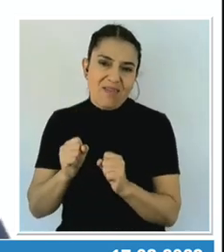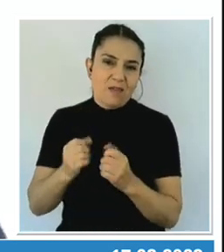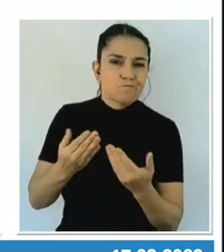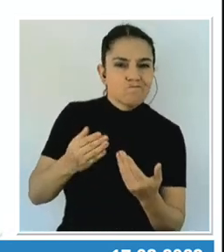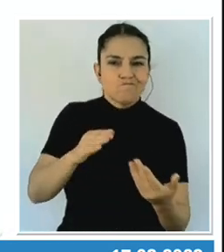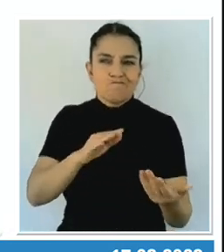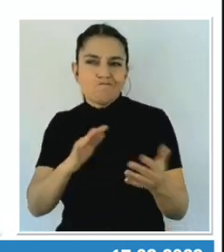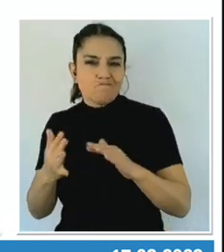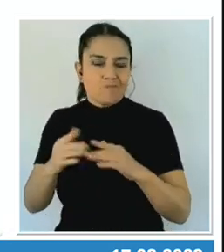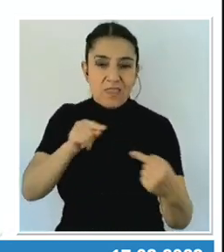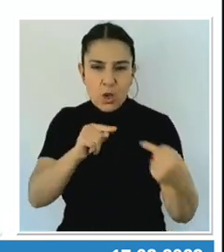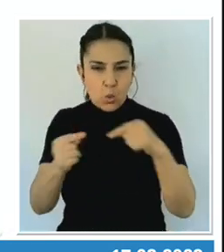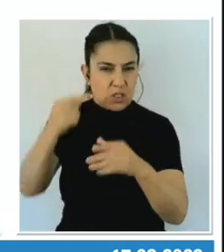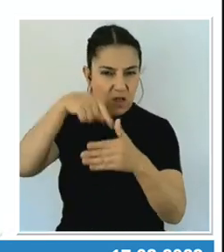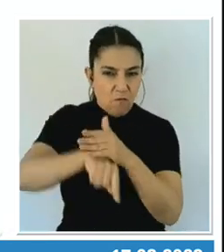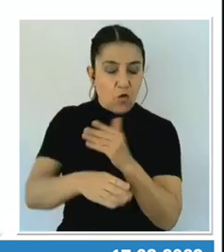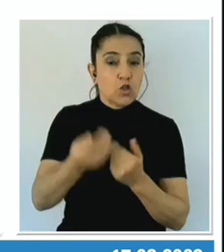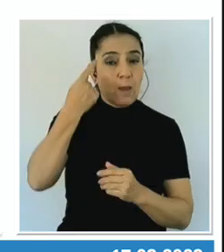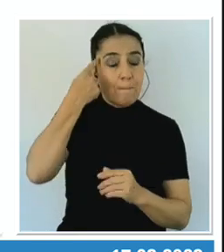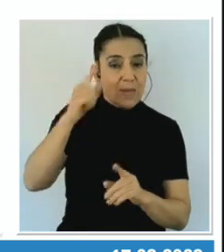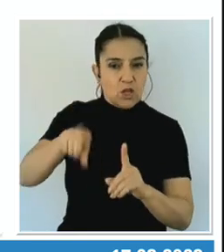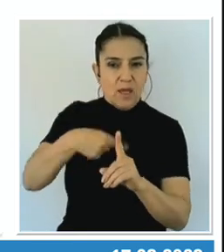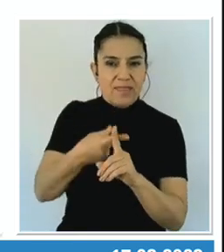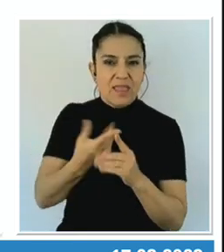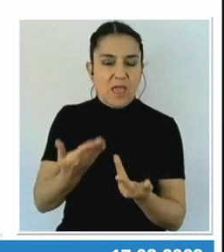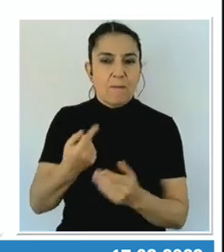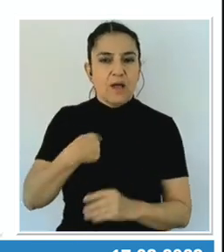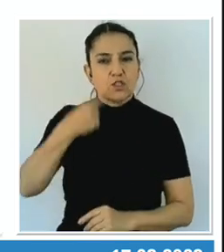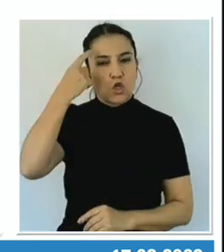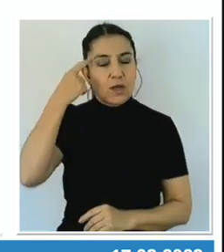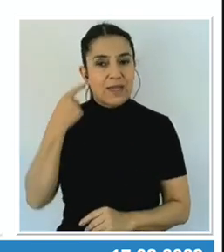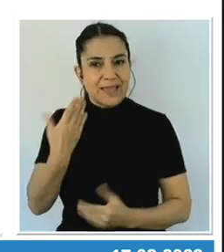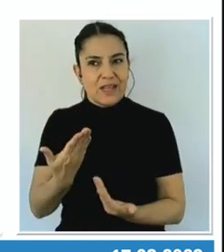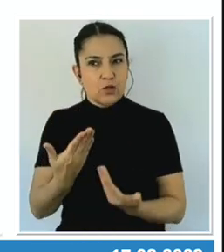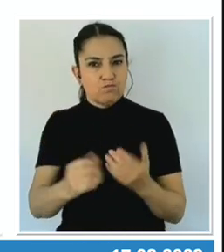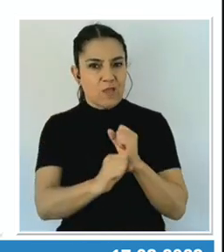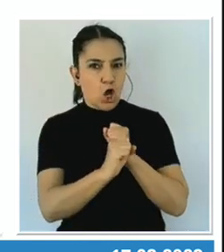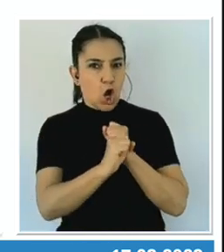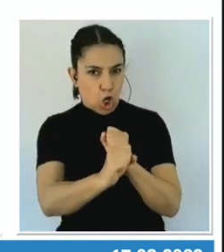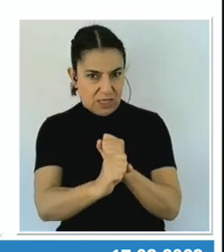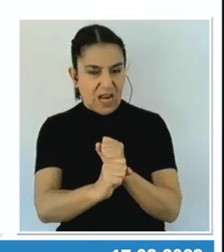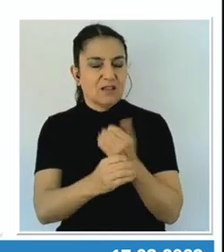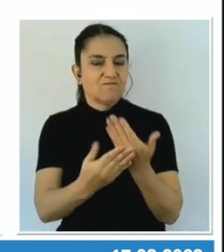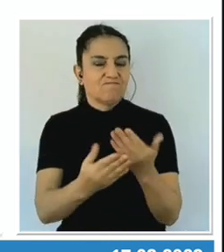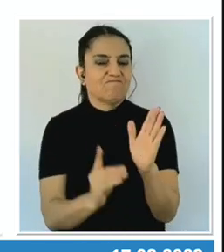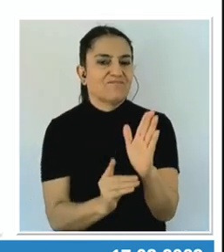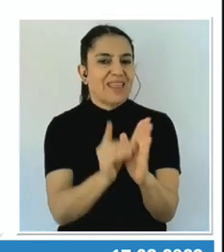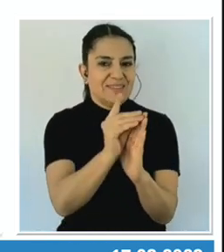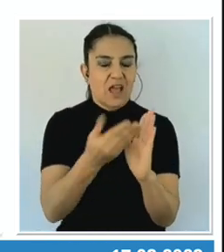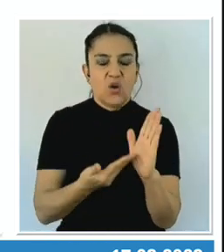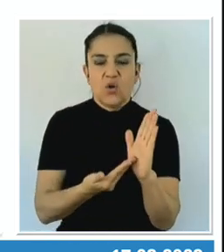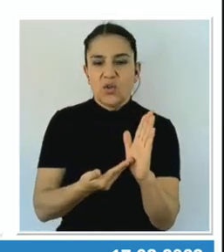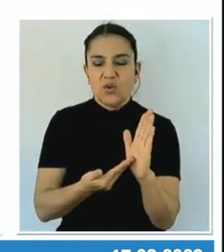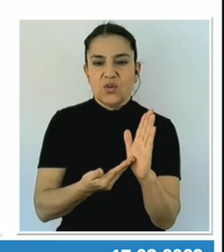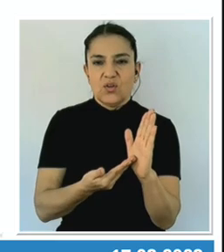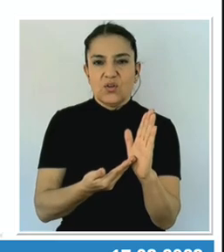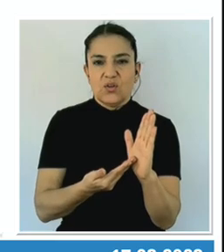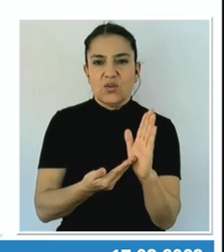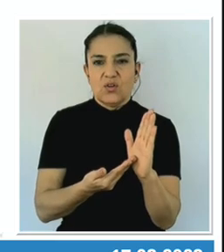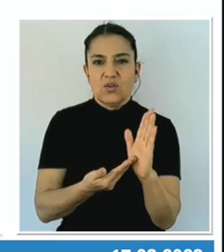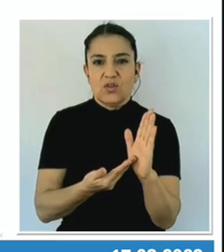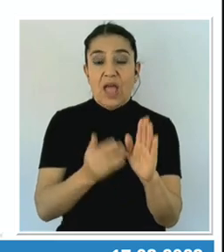pero además me parece que está contracorriente de estos desarrollos que he descrito. En